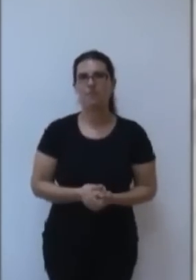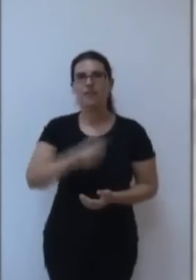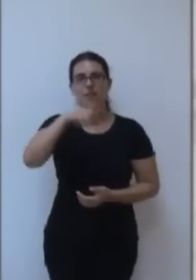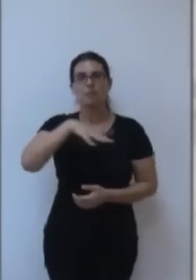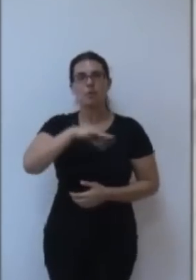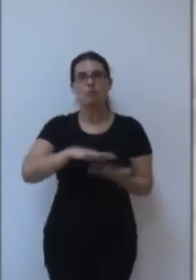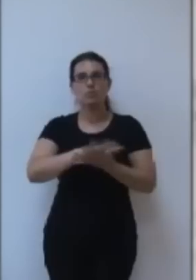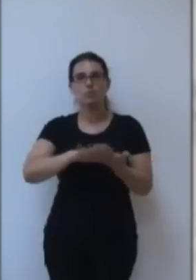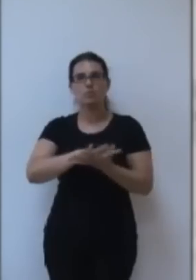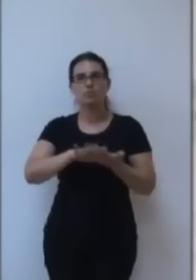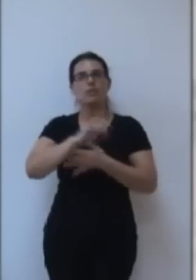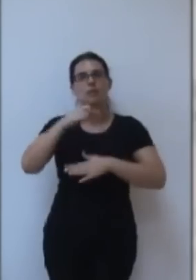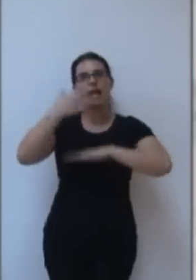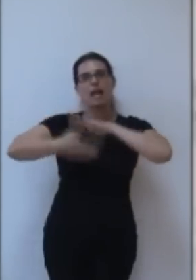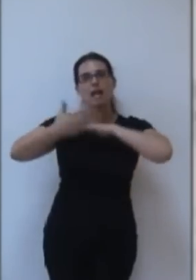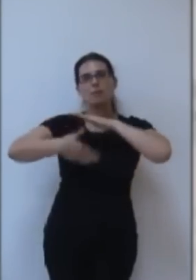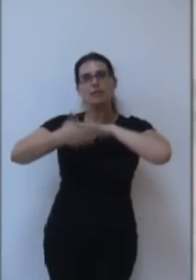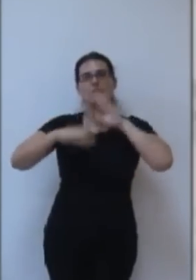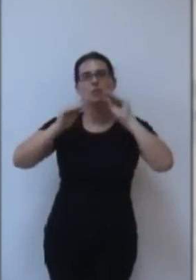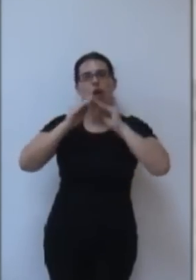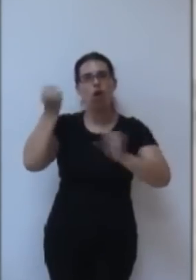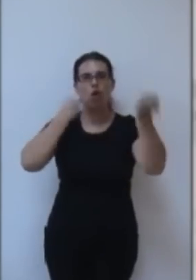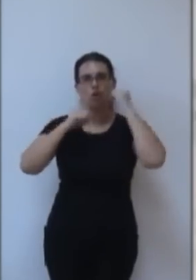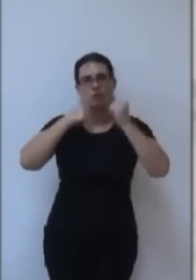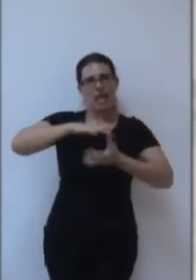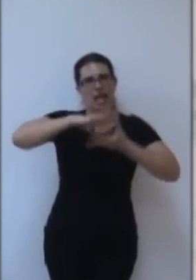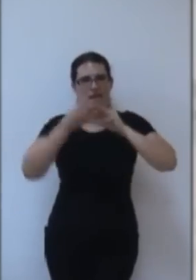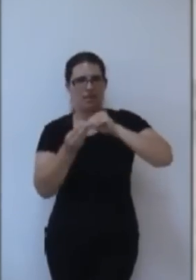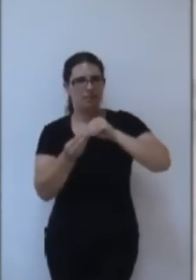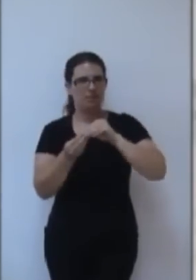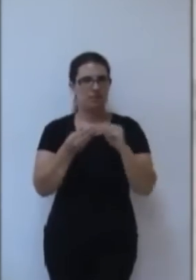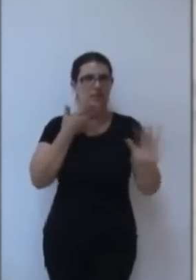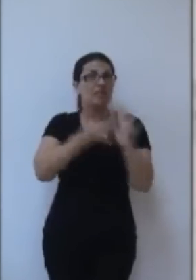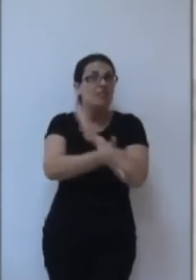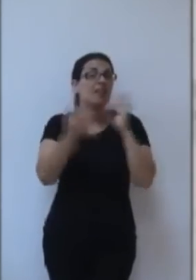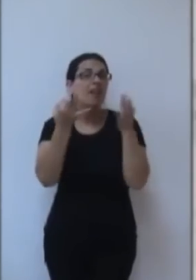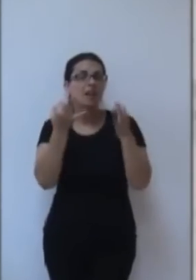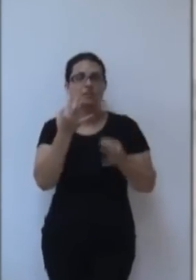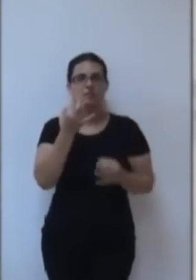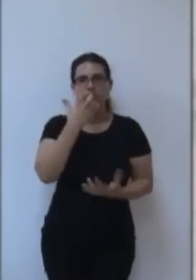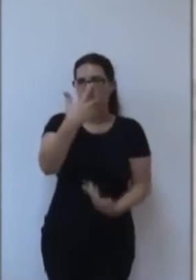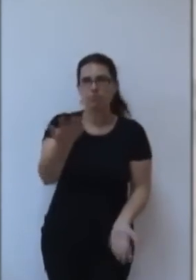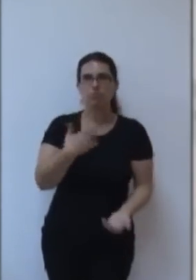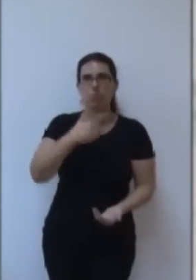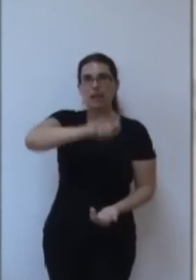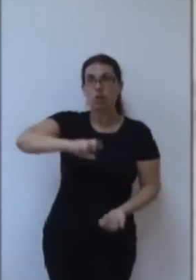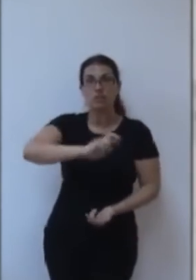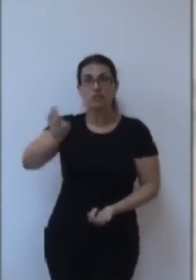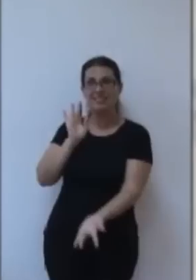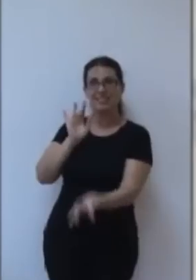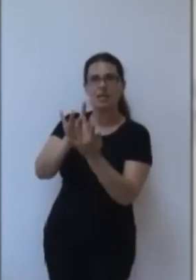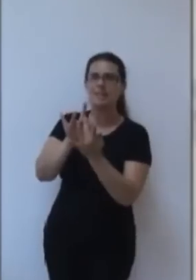tiene limitaciones en su conducta adaptativa. Eso significa que puede tener dificultades para relacionarse con otras